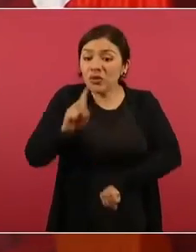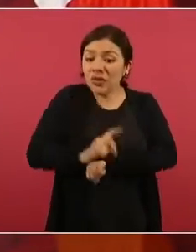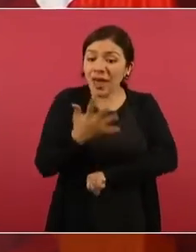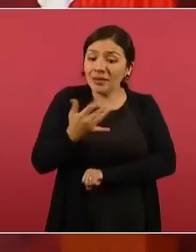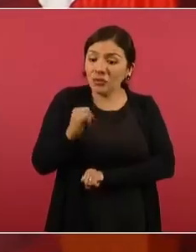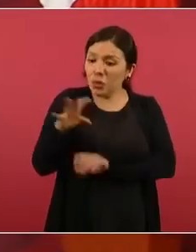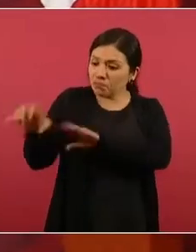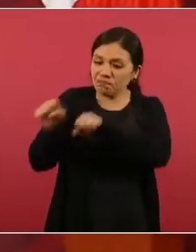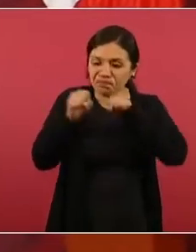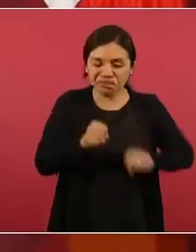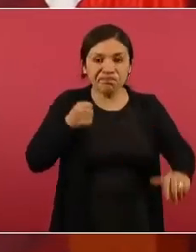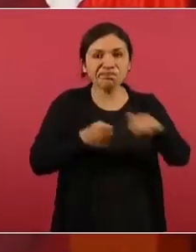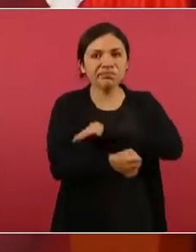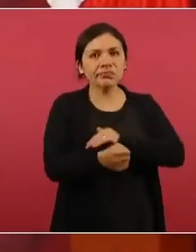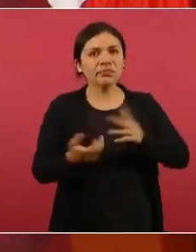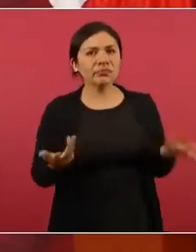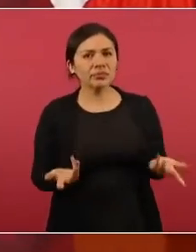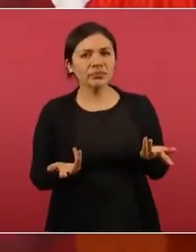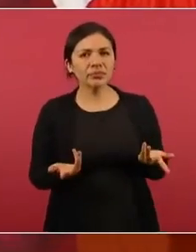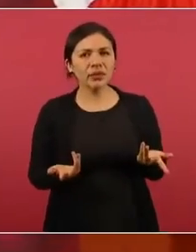pero